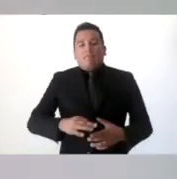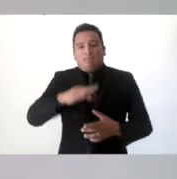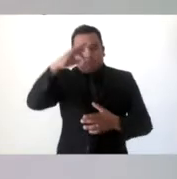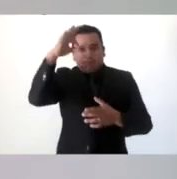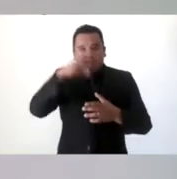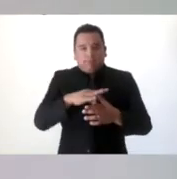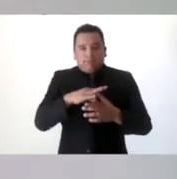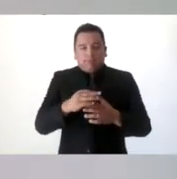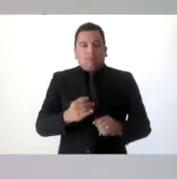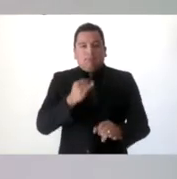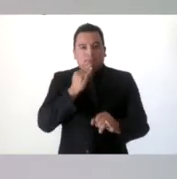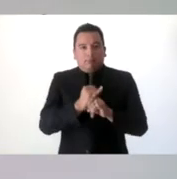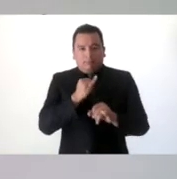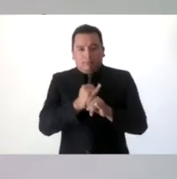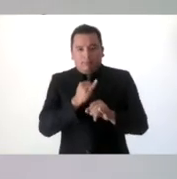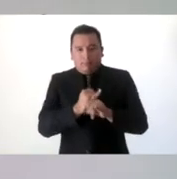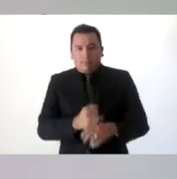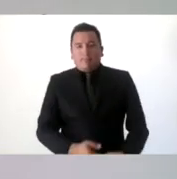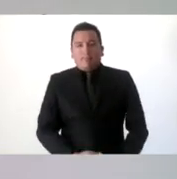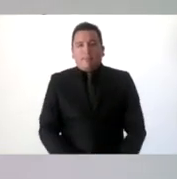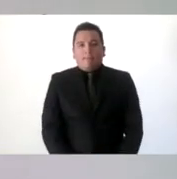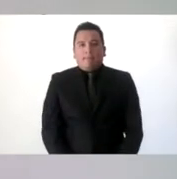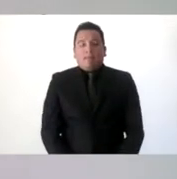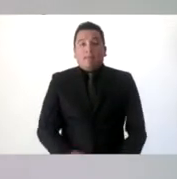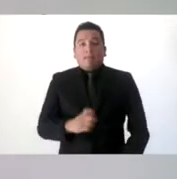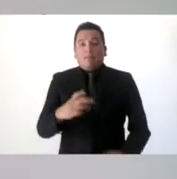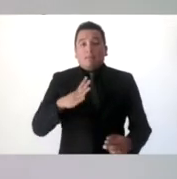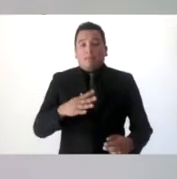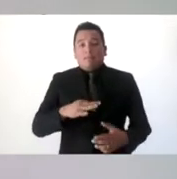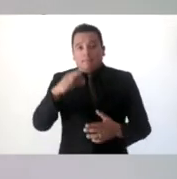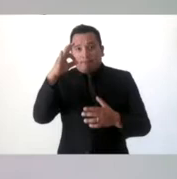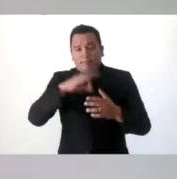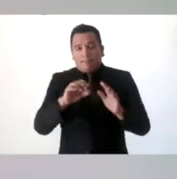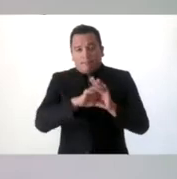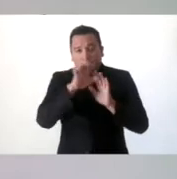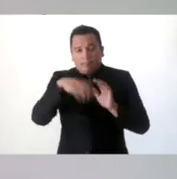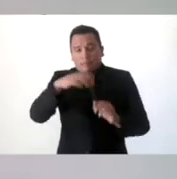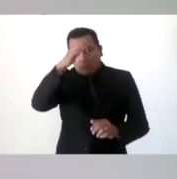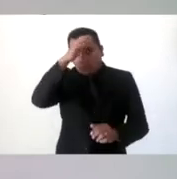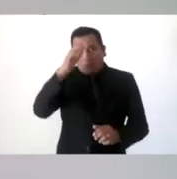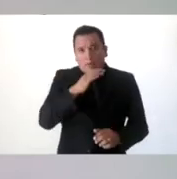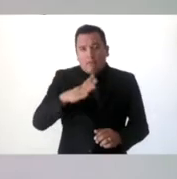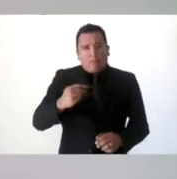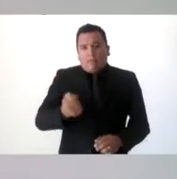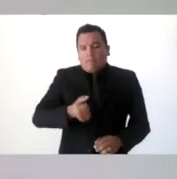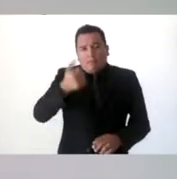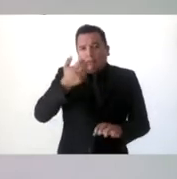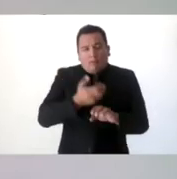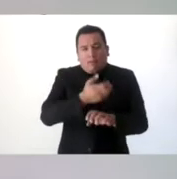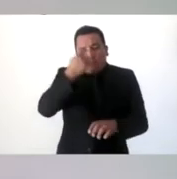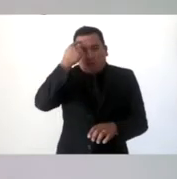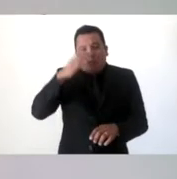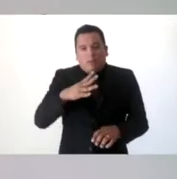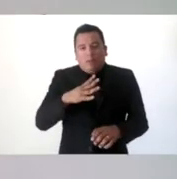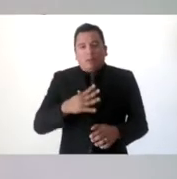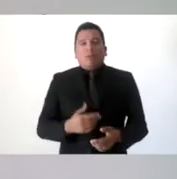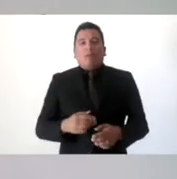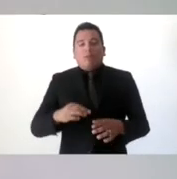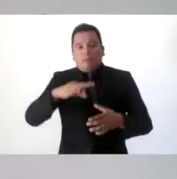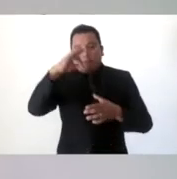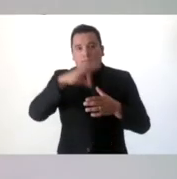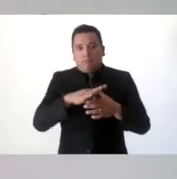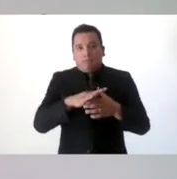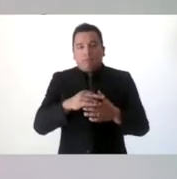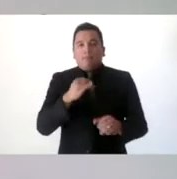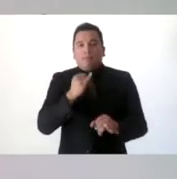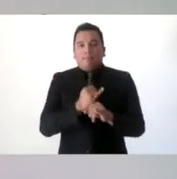electrónicos para realizar la votación. En el caso de Coahuila, pues fue de los primeros estados en tener la urna electrónica y ya habían